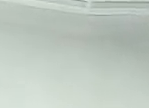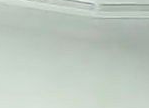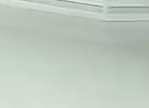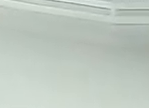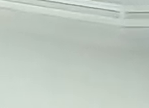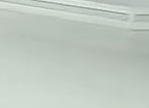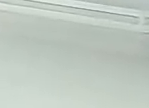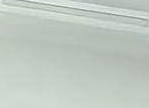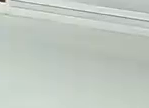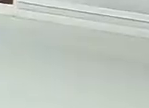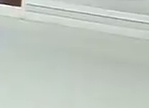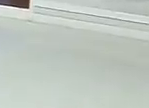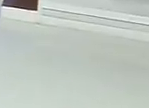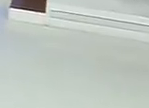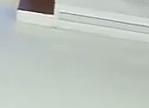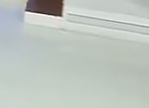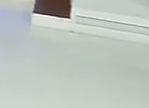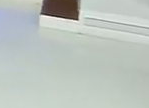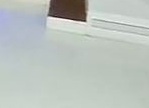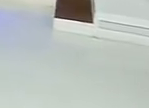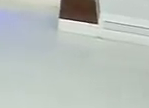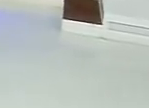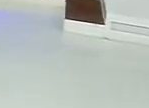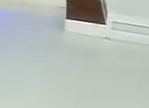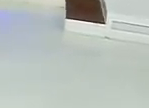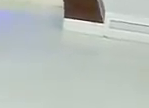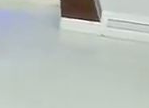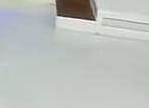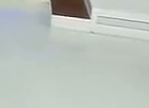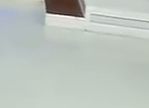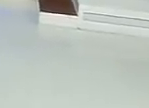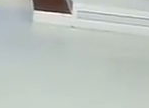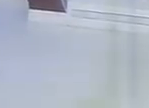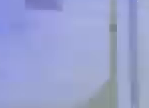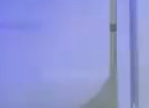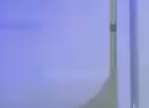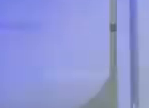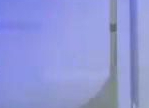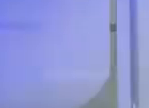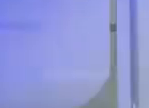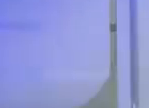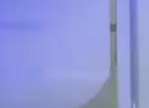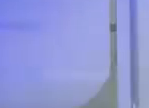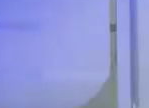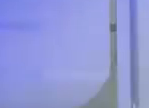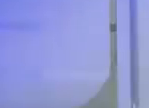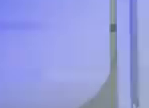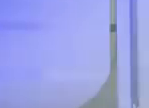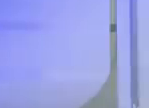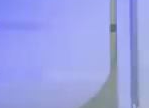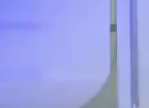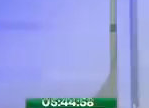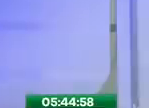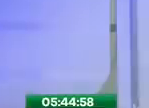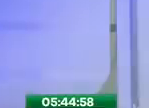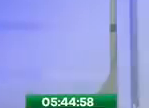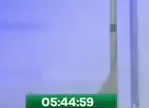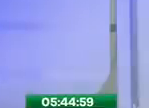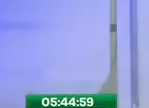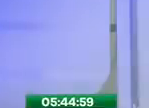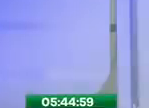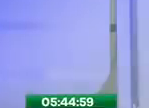Gracias para todos, un abrazo enorme, un abrazo muy, pero muy emotivo para todos ustedes, amables televidentes que nos siguen a través de la señal